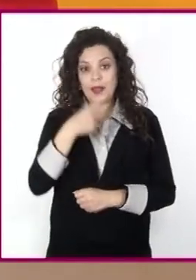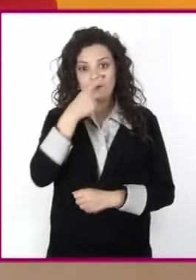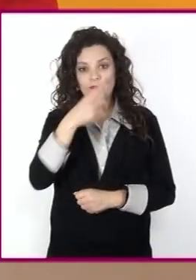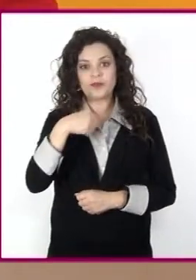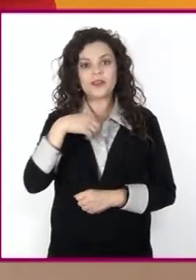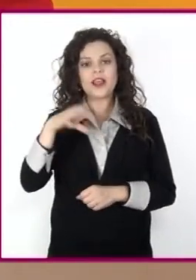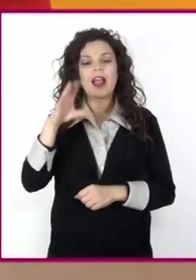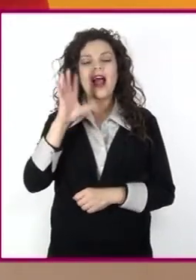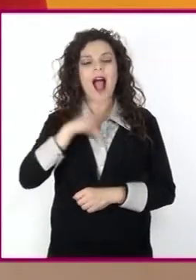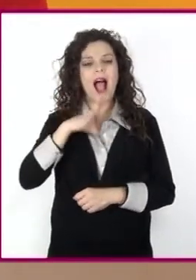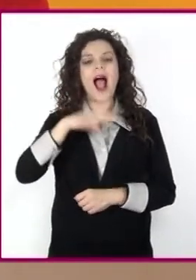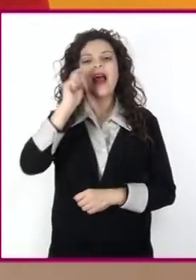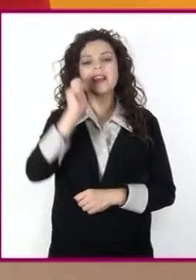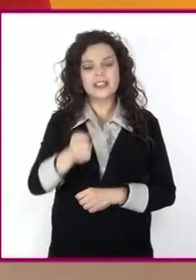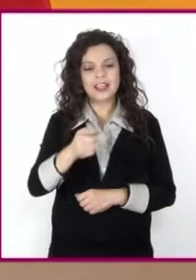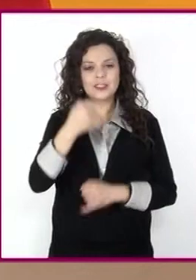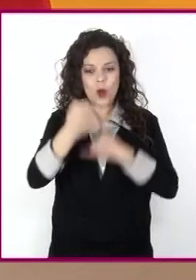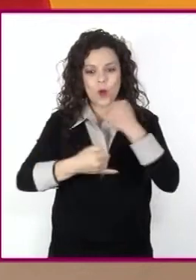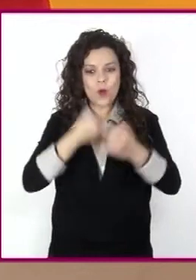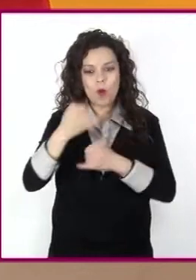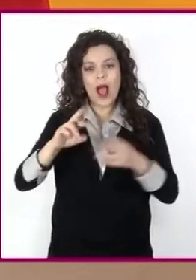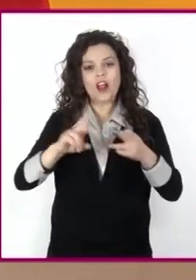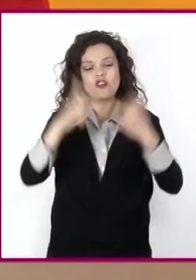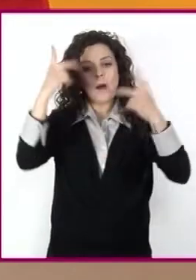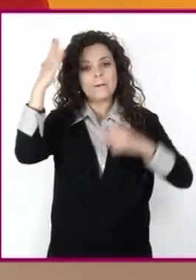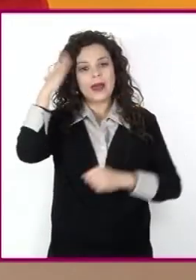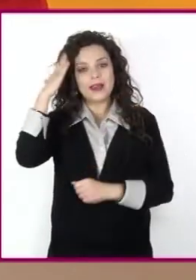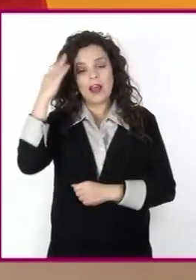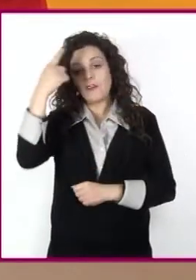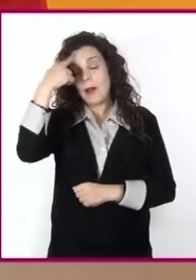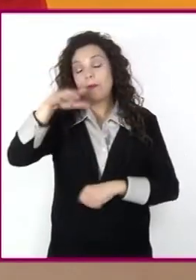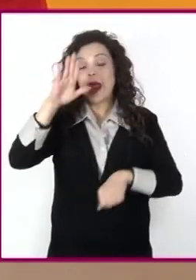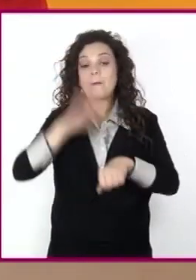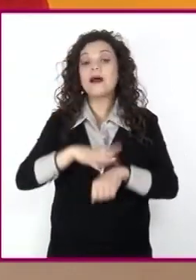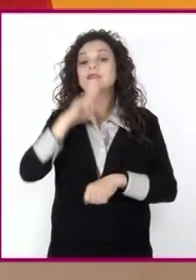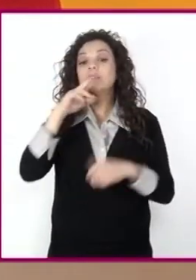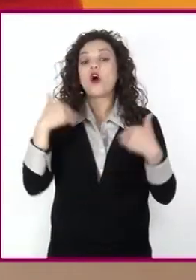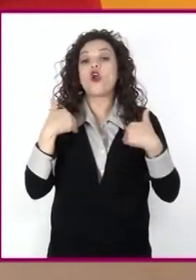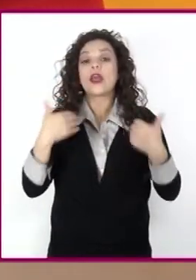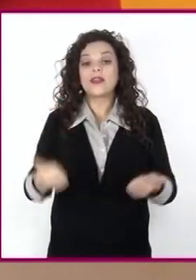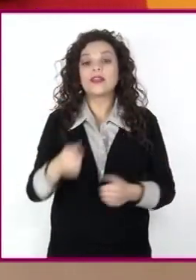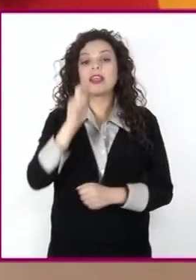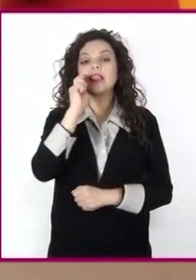rompecabezas que nos puede ayudar a comprender las principales partes del cromosoma.